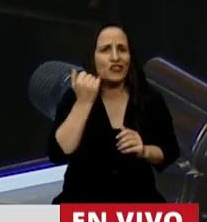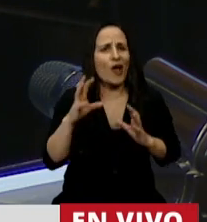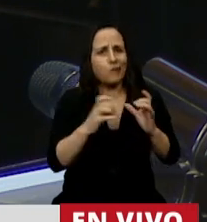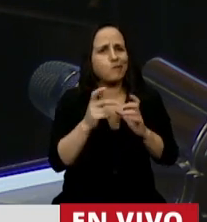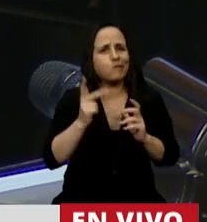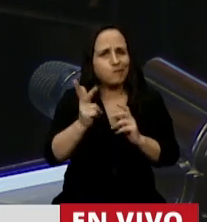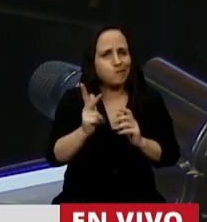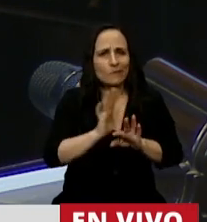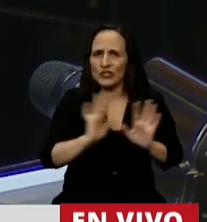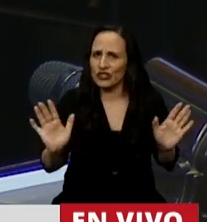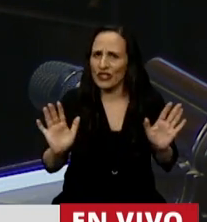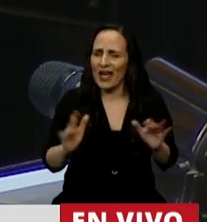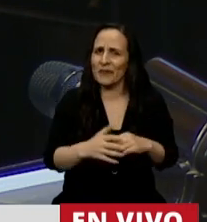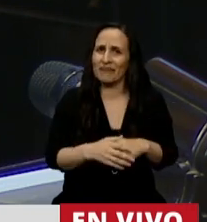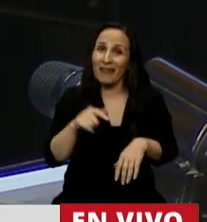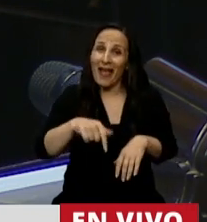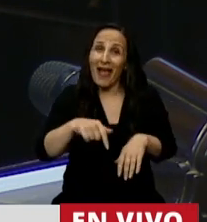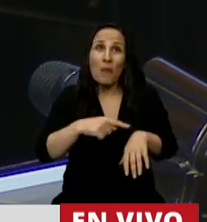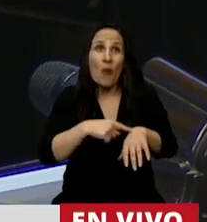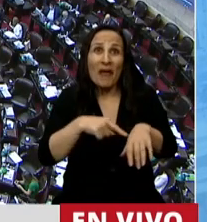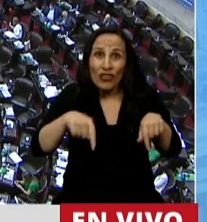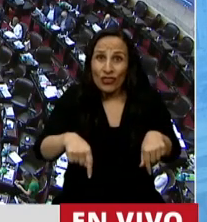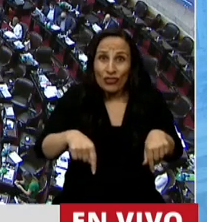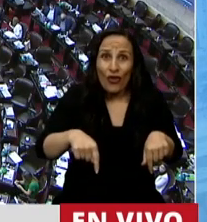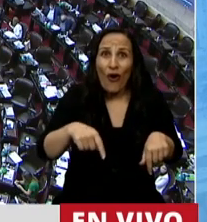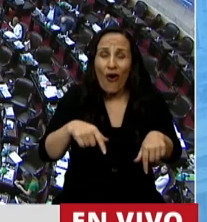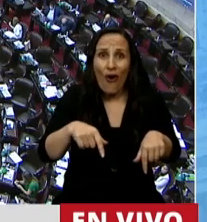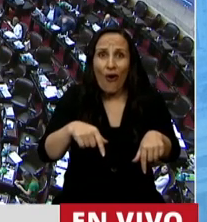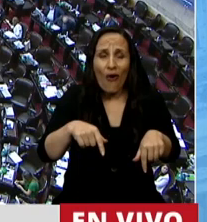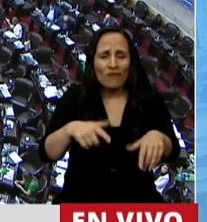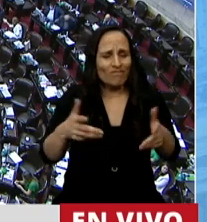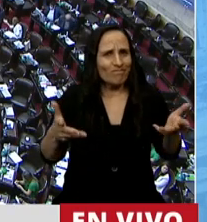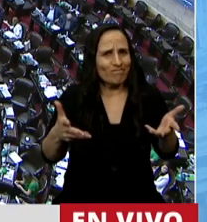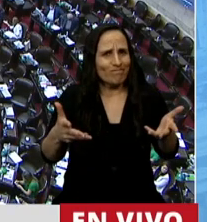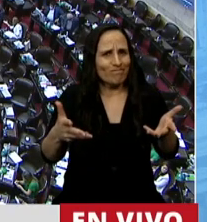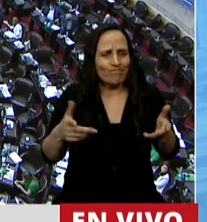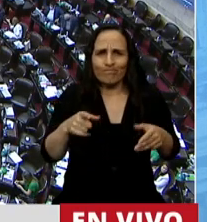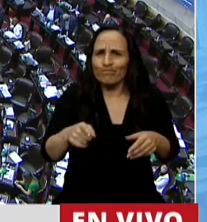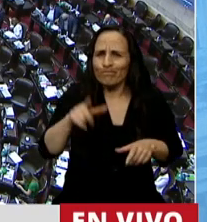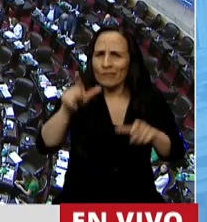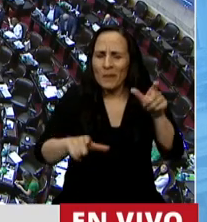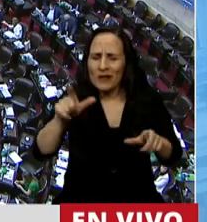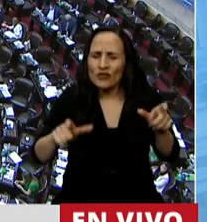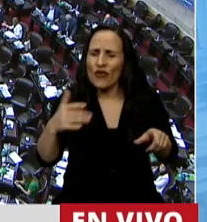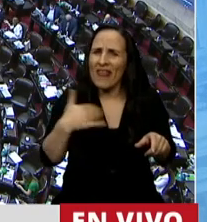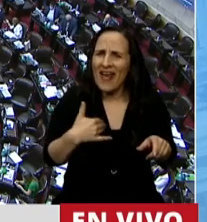sesión, me parece que no es el momento más oportuno el que estamos viviendo. Los argentinos no hemos visto